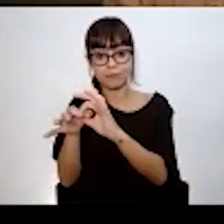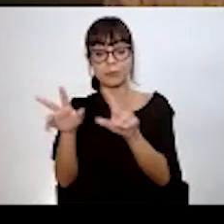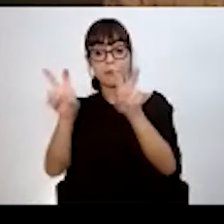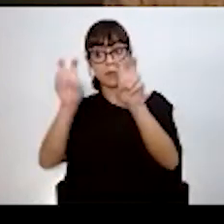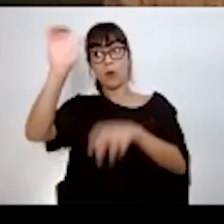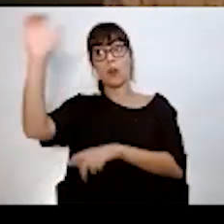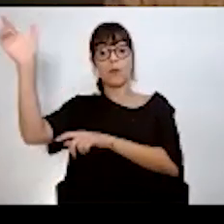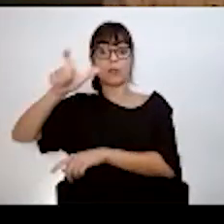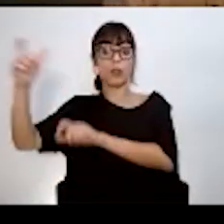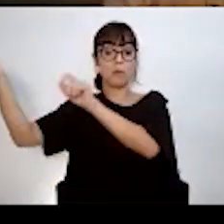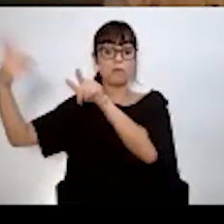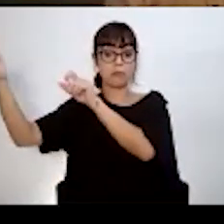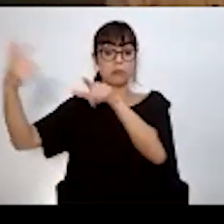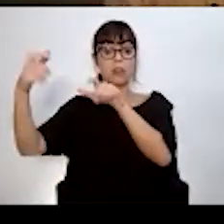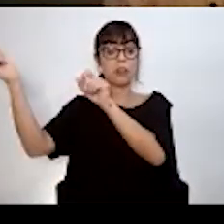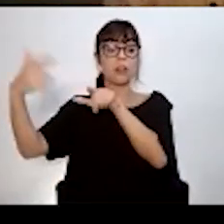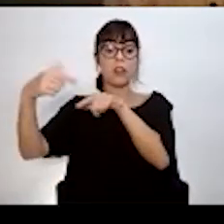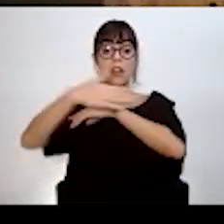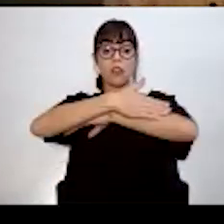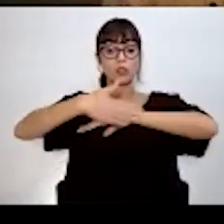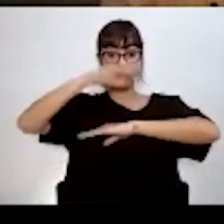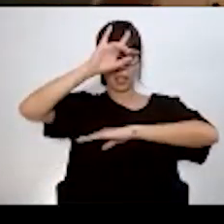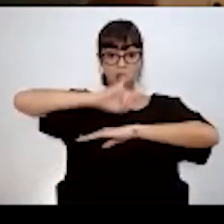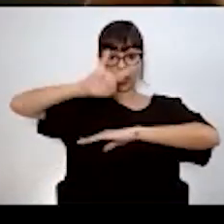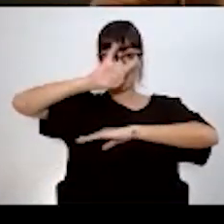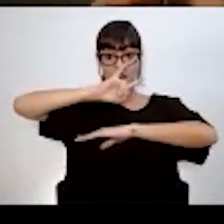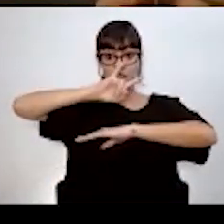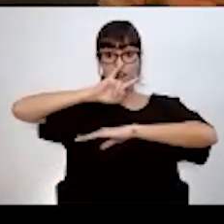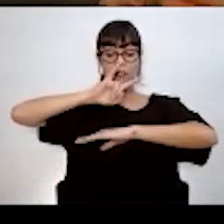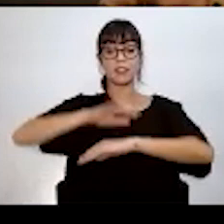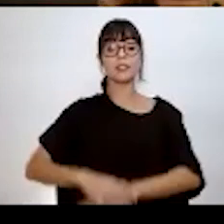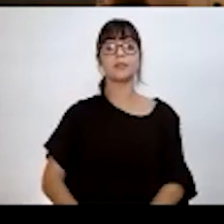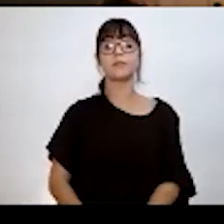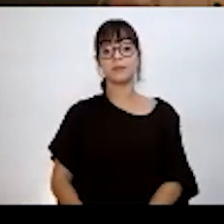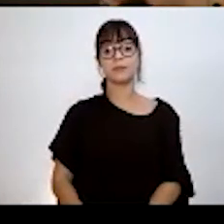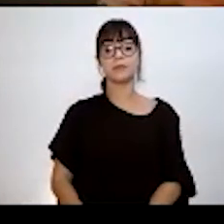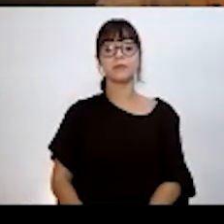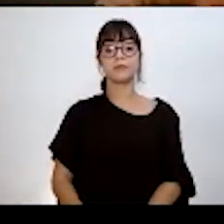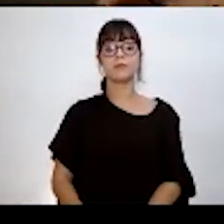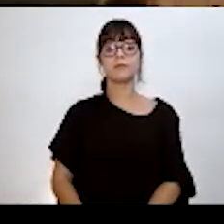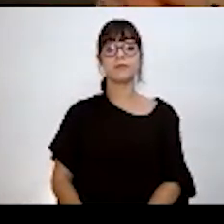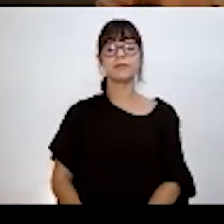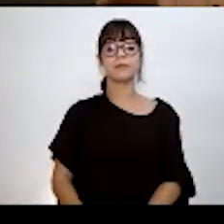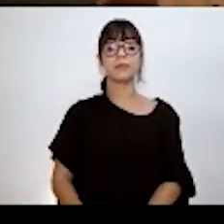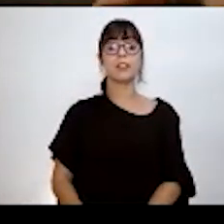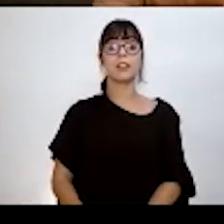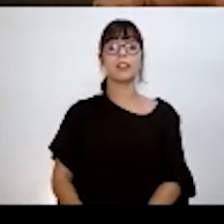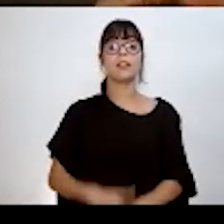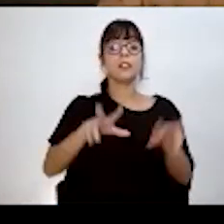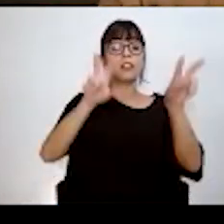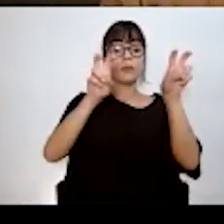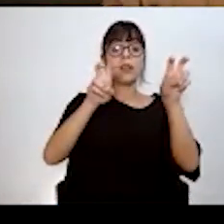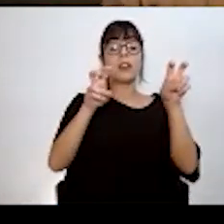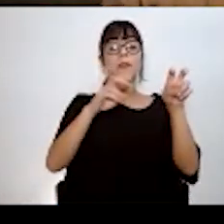por las costas canarias, ¿no? Que tiene que ver también con ese proceso de conquista, pero también con todo el proceso de introducción de enfermedades, las